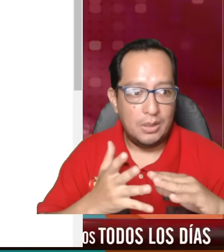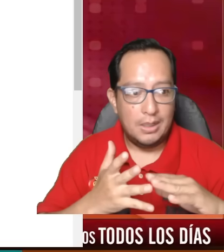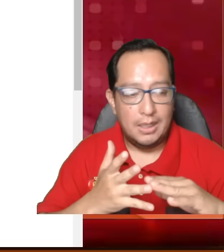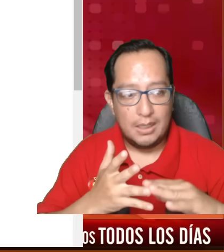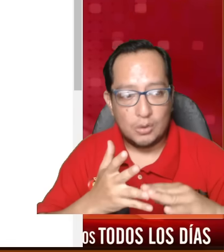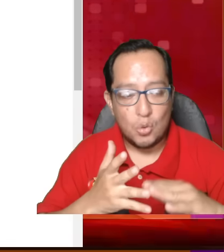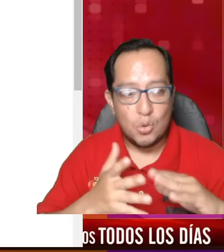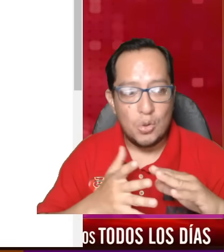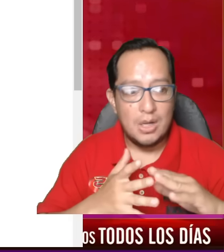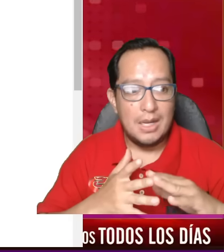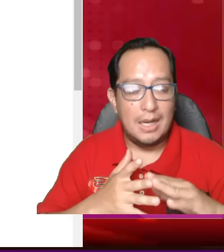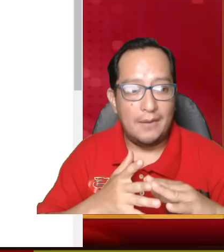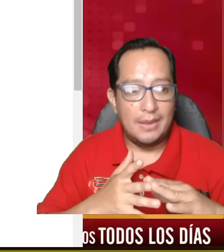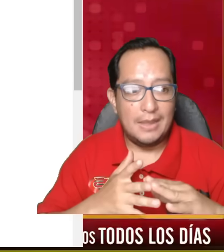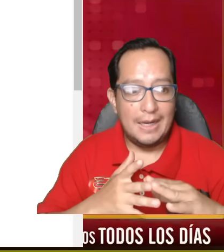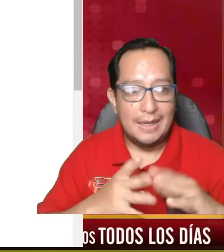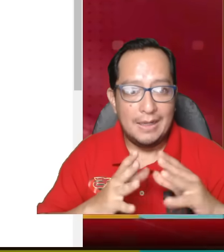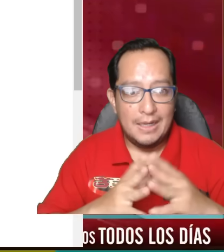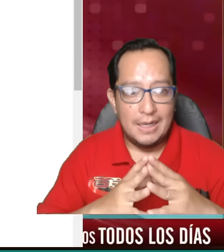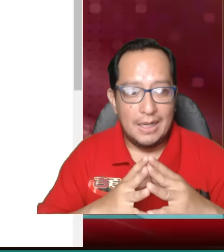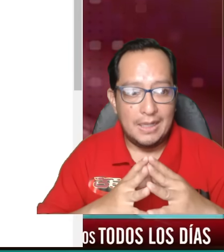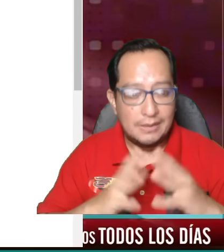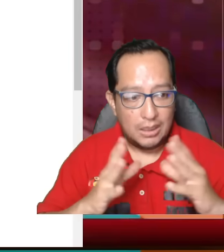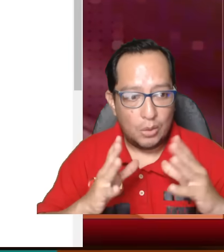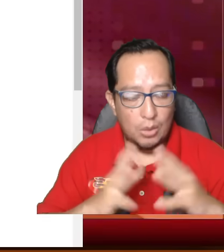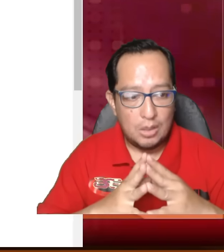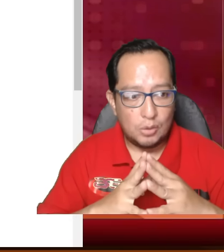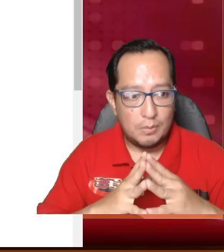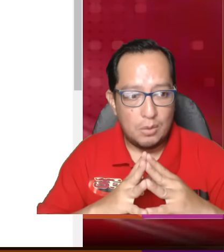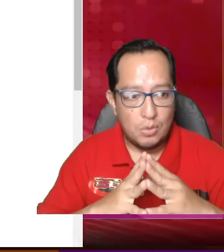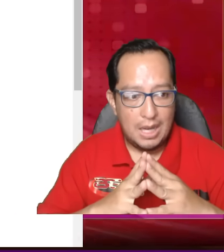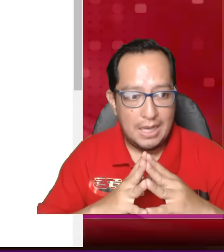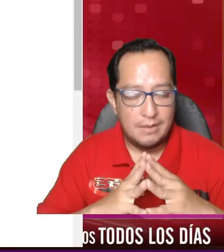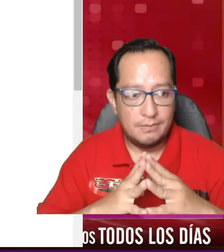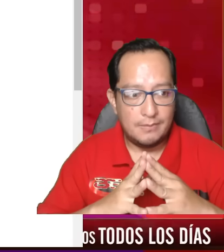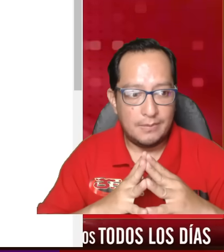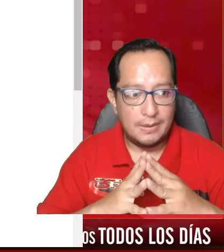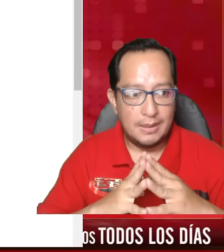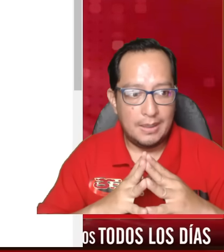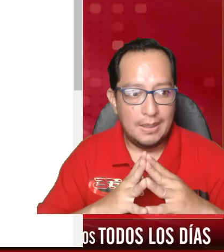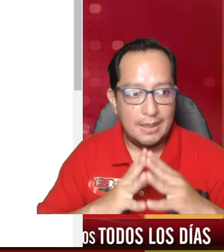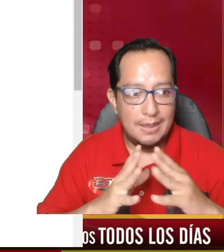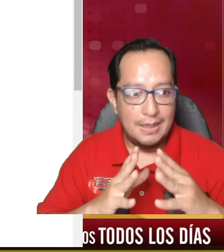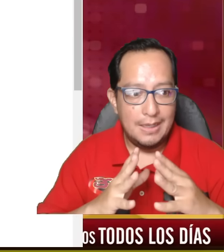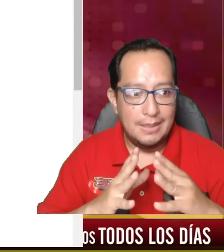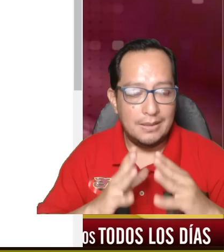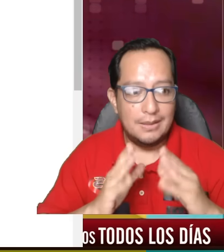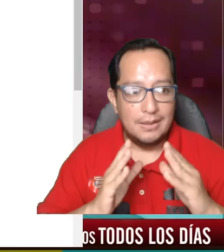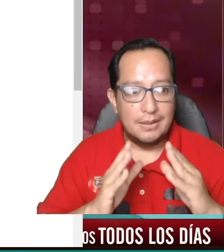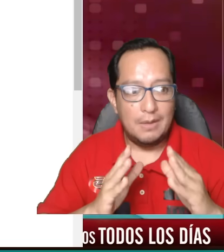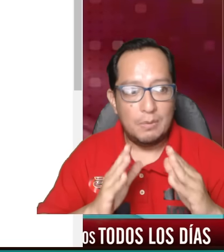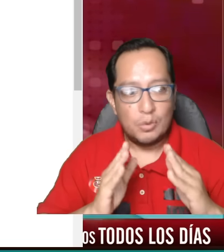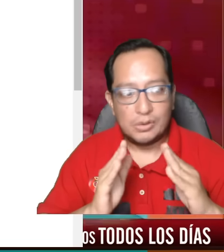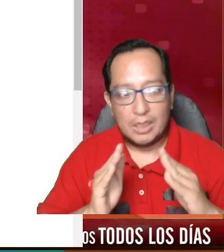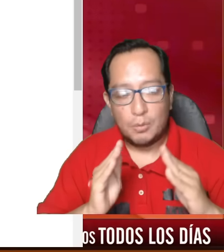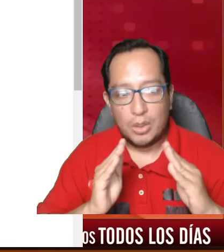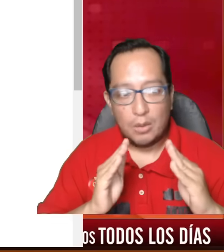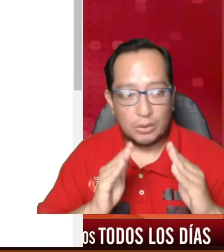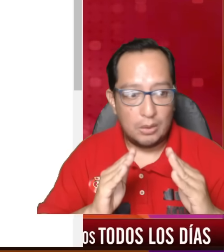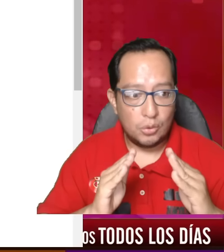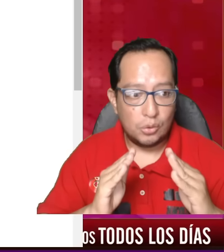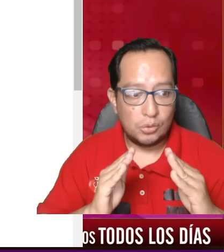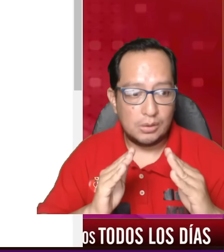himno, el escudo, la bandera, están regulados bajo una ley y debemos ser